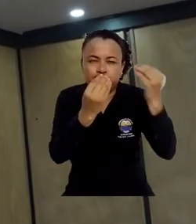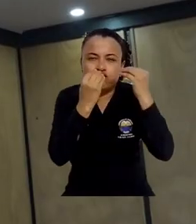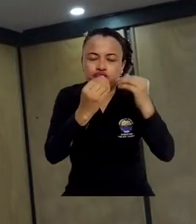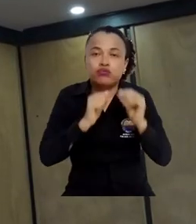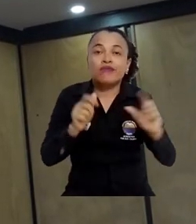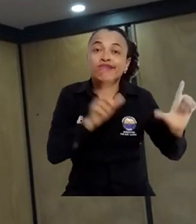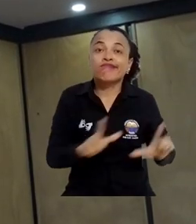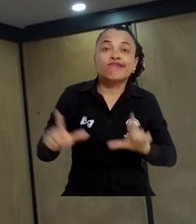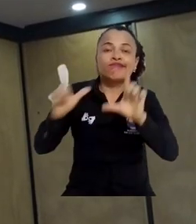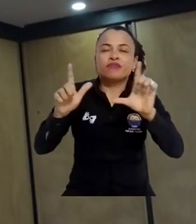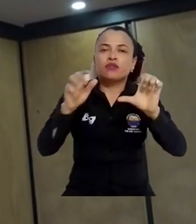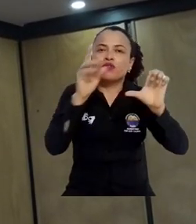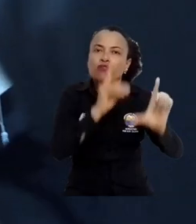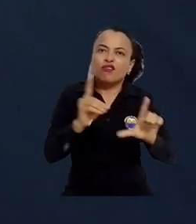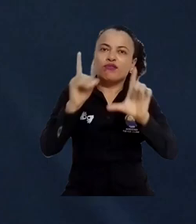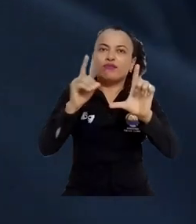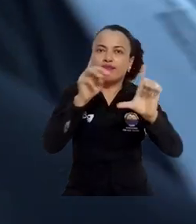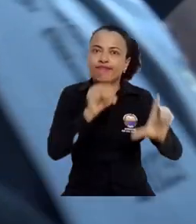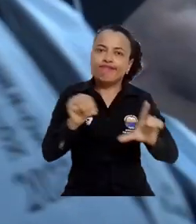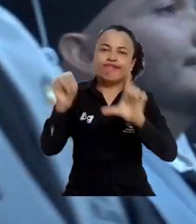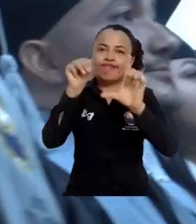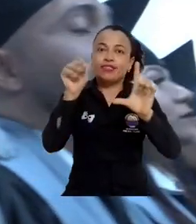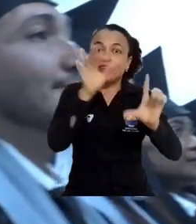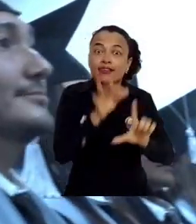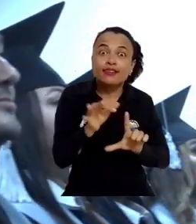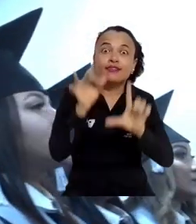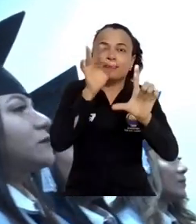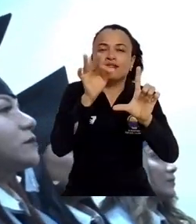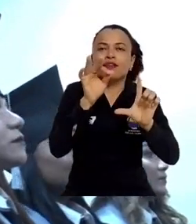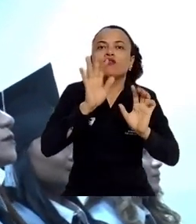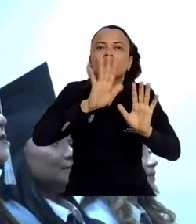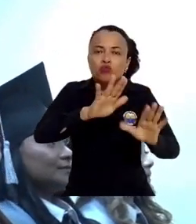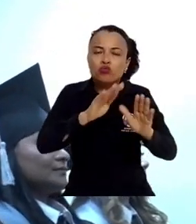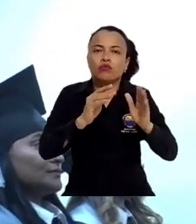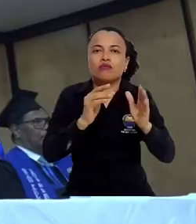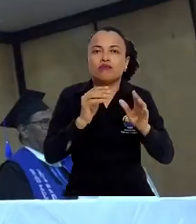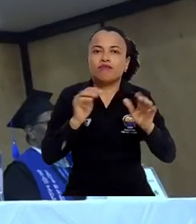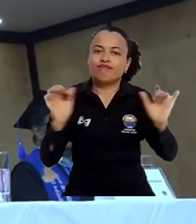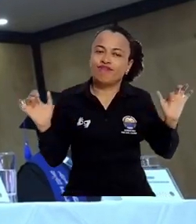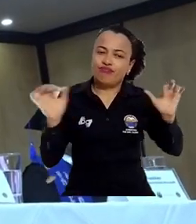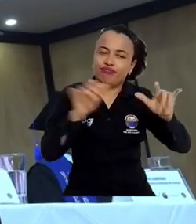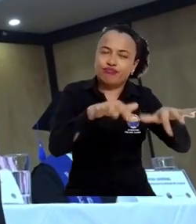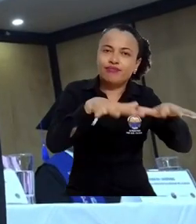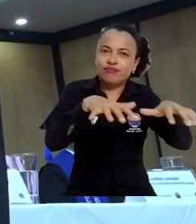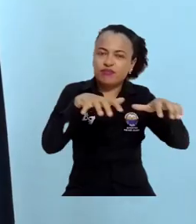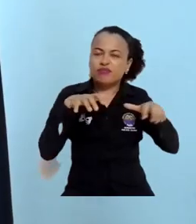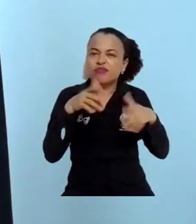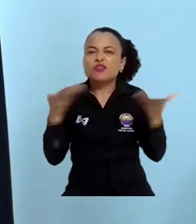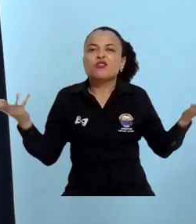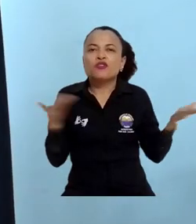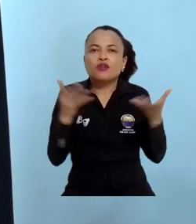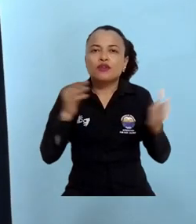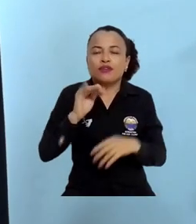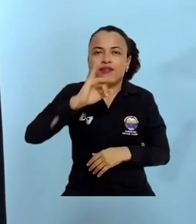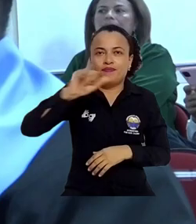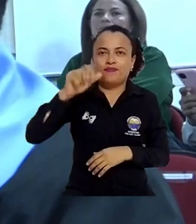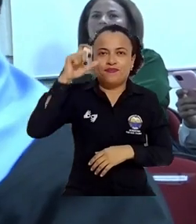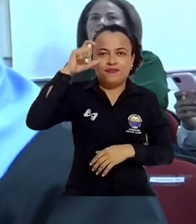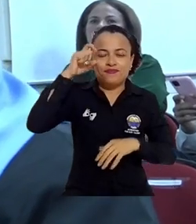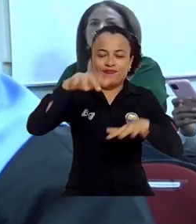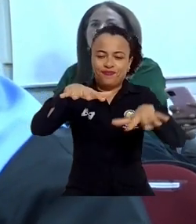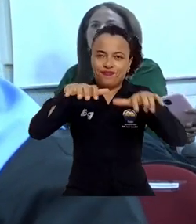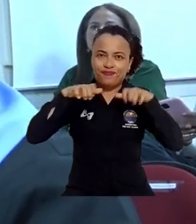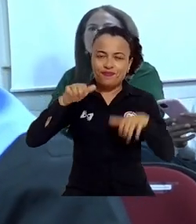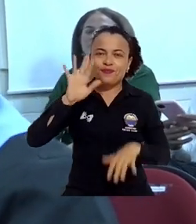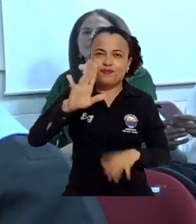del Magdalena recibieron sus títulos como doctores magísteres y especialistas en medio de una ceremonia que tuvo lugar en el auditorio Julio